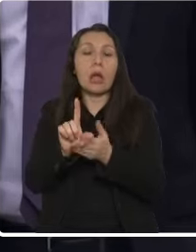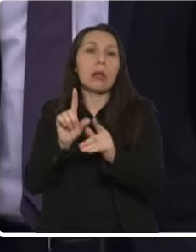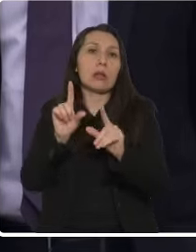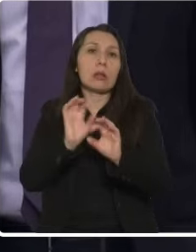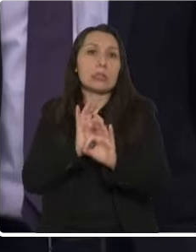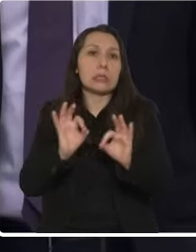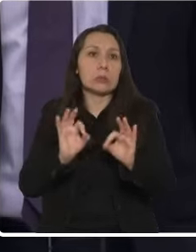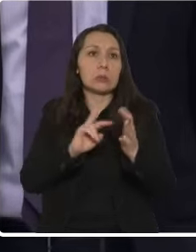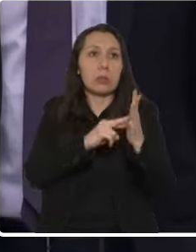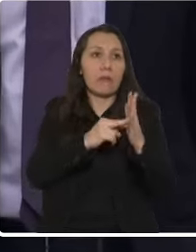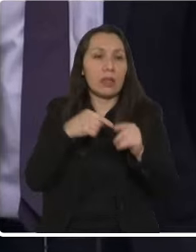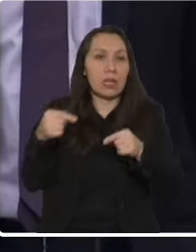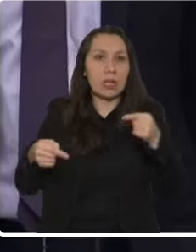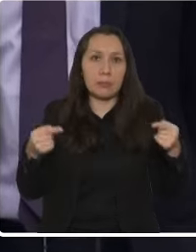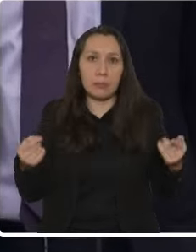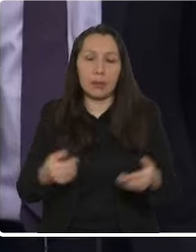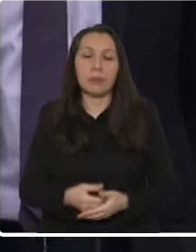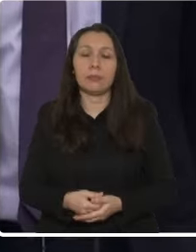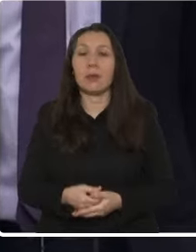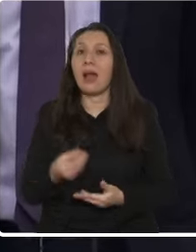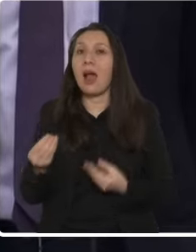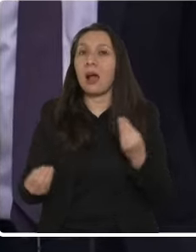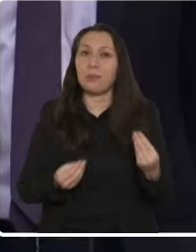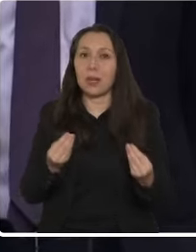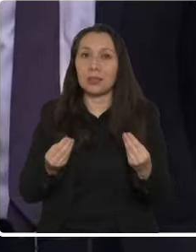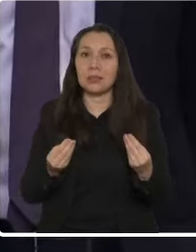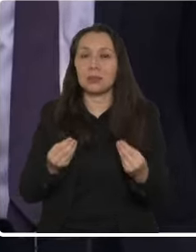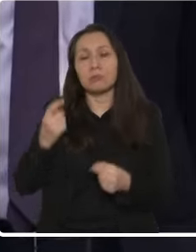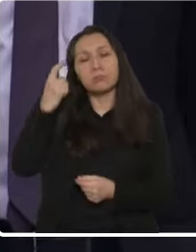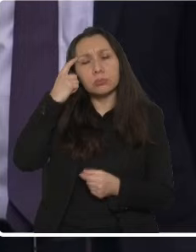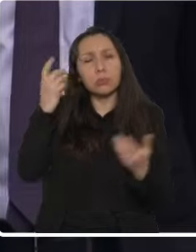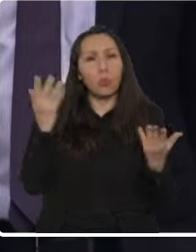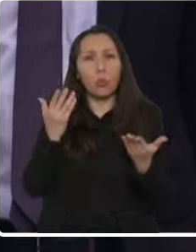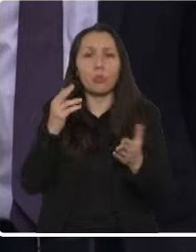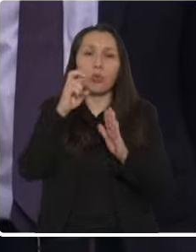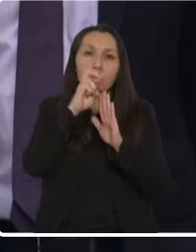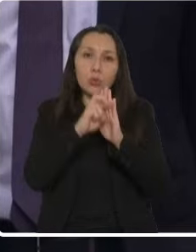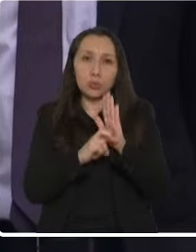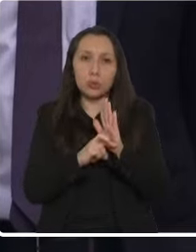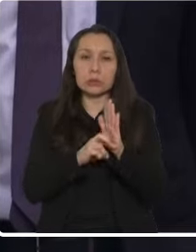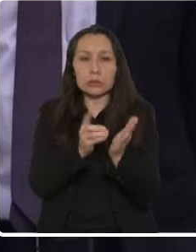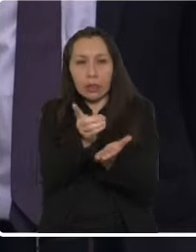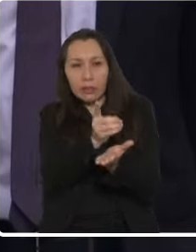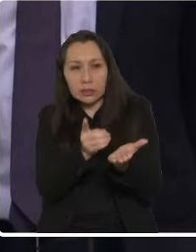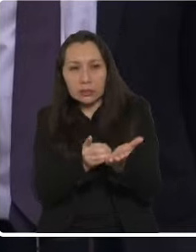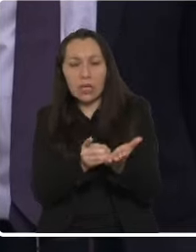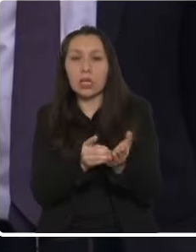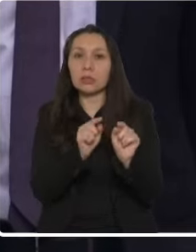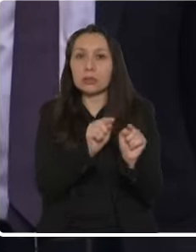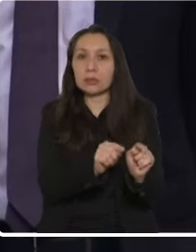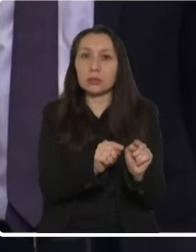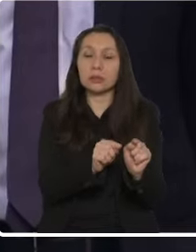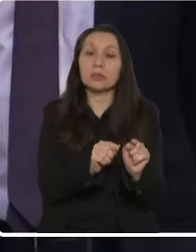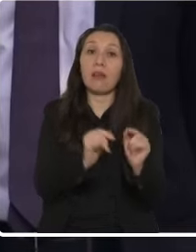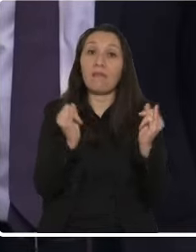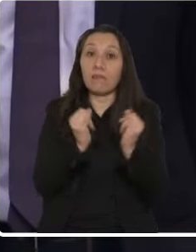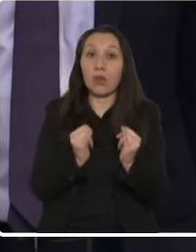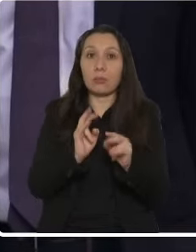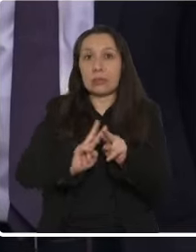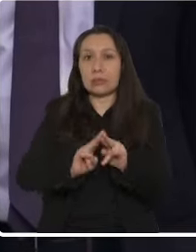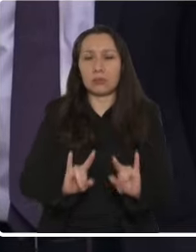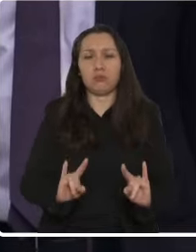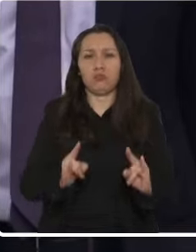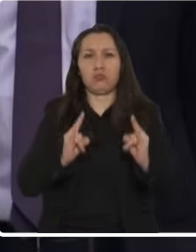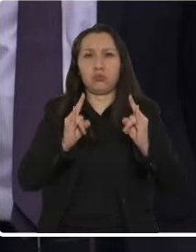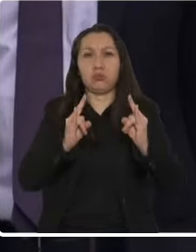no estén abiertos. En lo que se refiere a cómo se ha pensado este proyecto y su diseño, la manera de hacer cárceles